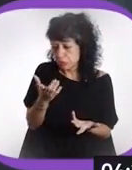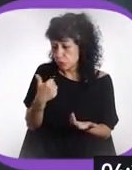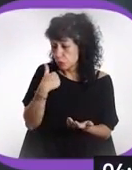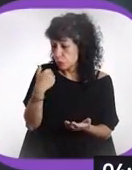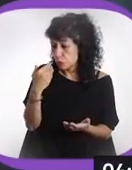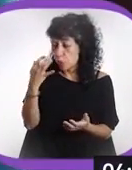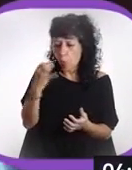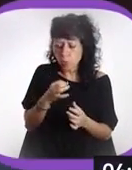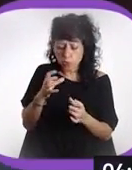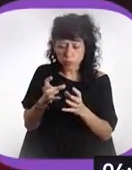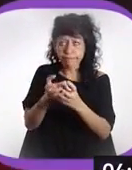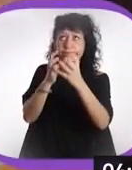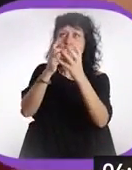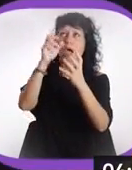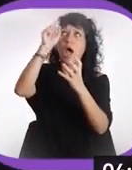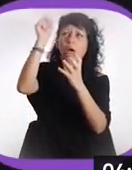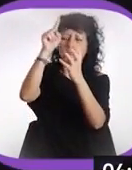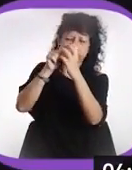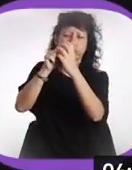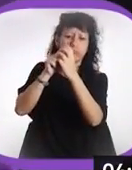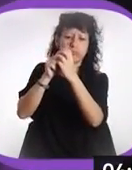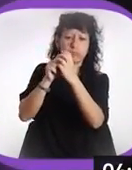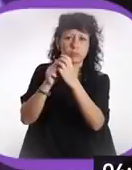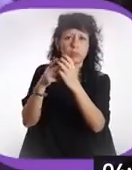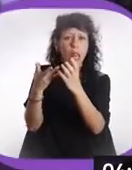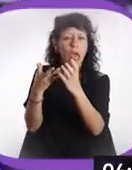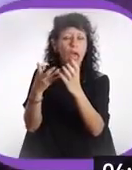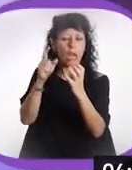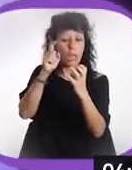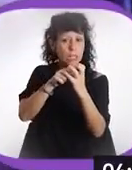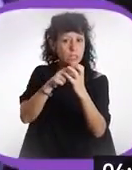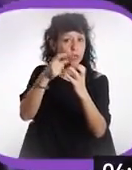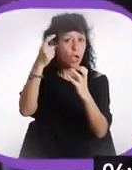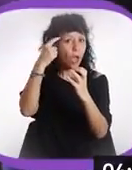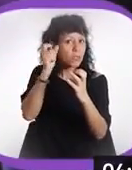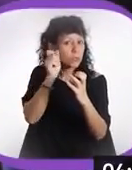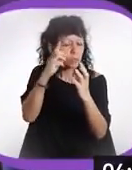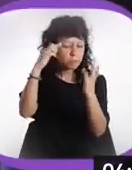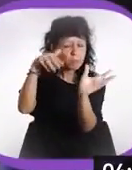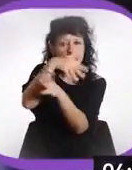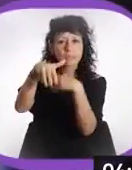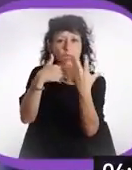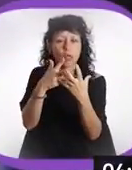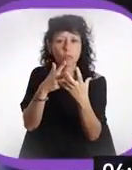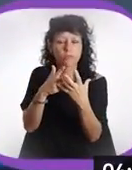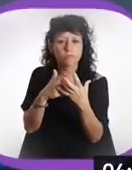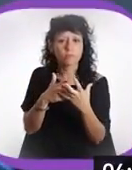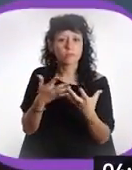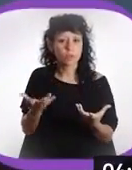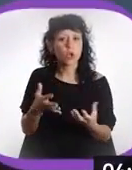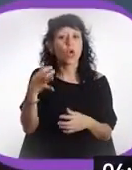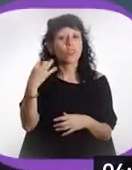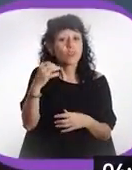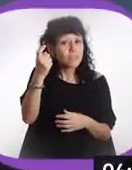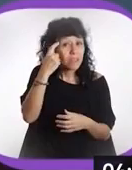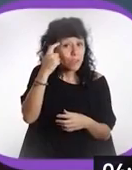fui alcanzado por un rayo. Debió mezclar los datos dentro del disco con su mente. Pues hay que sacar esos datos de su mente y buscar esa zona segura.